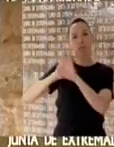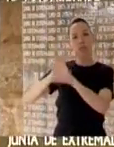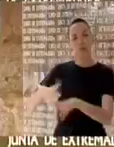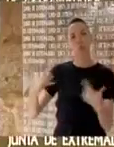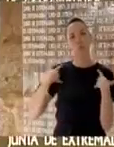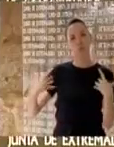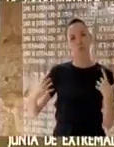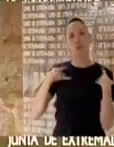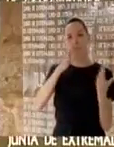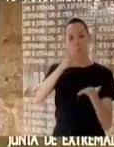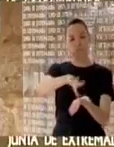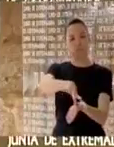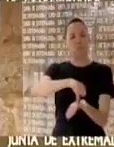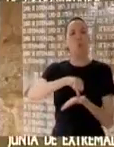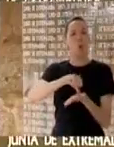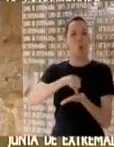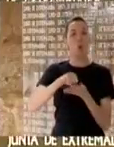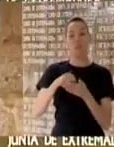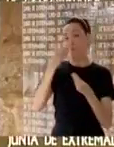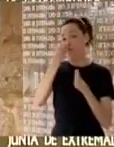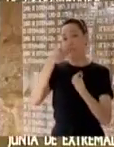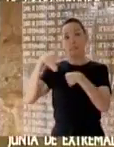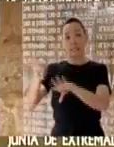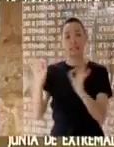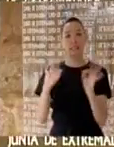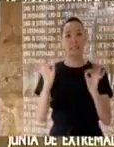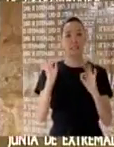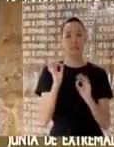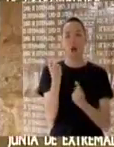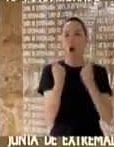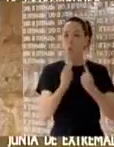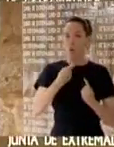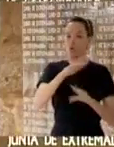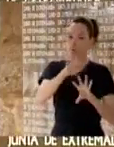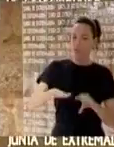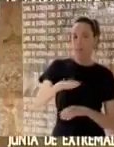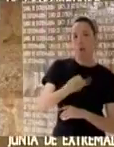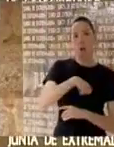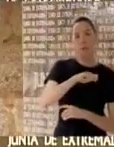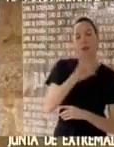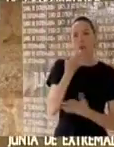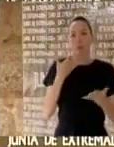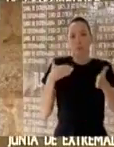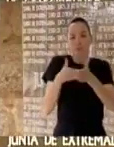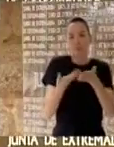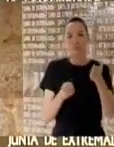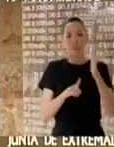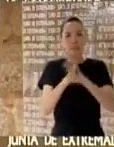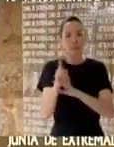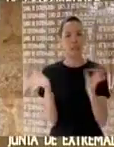muchos rincones y espacios y territorios de nuestro país las oportunidades, el desarrollo, el progreso, la cohesión que se